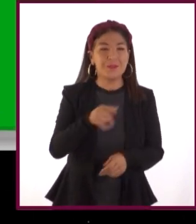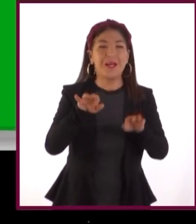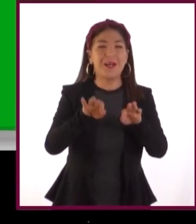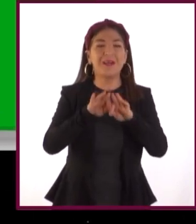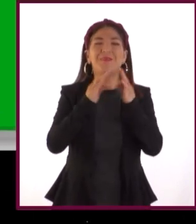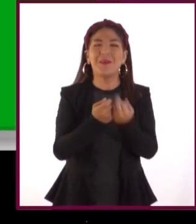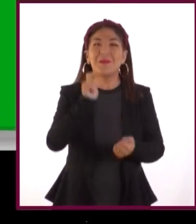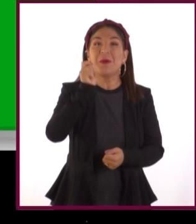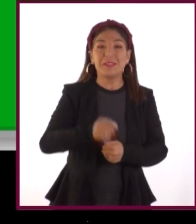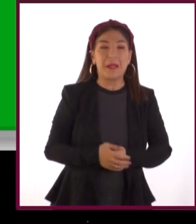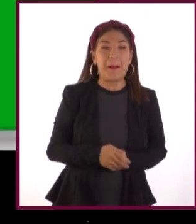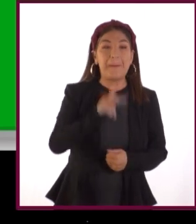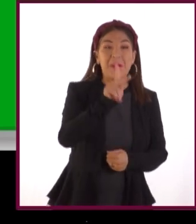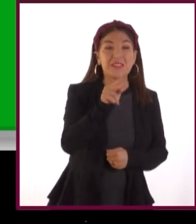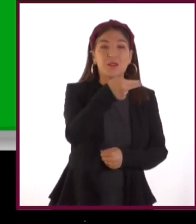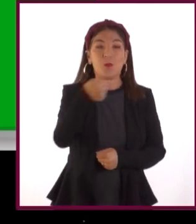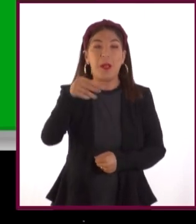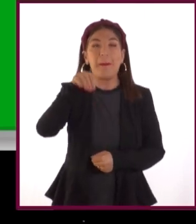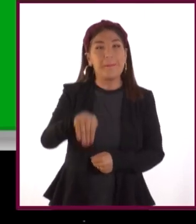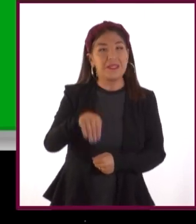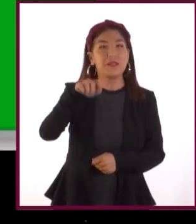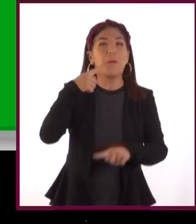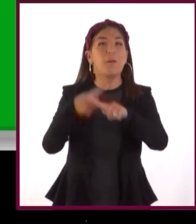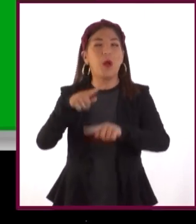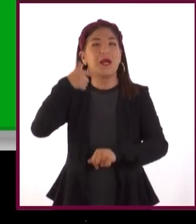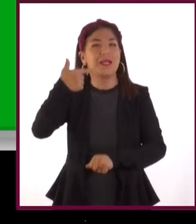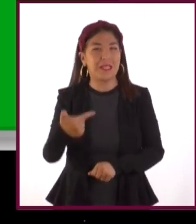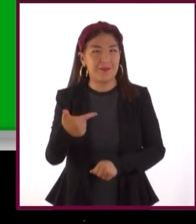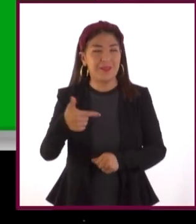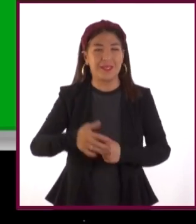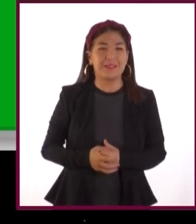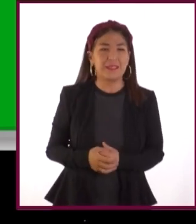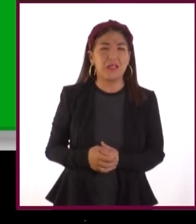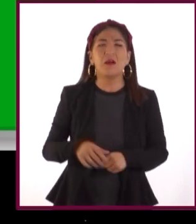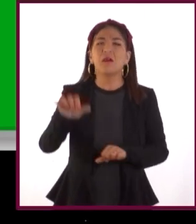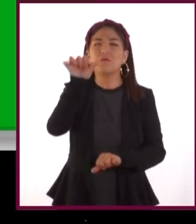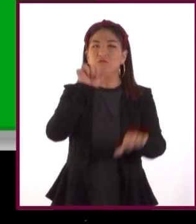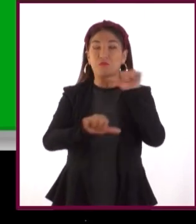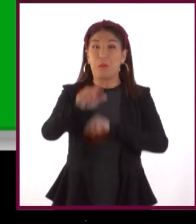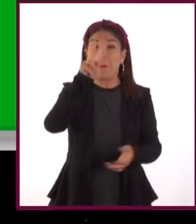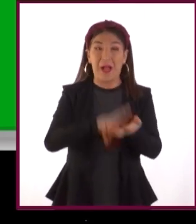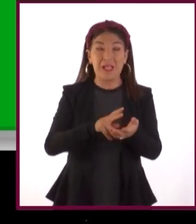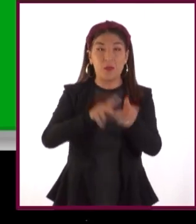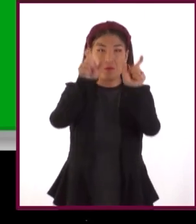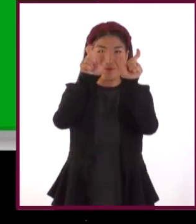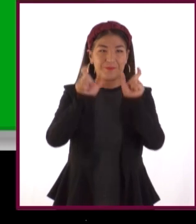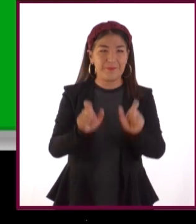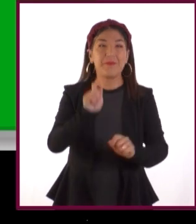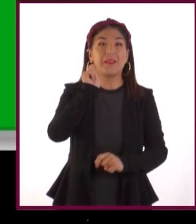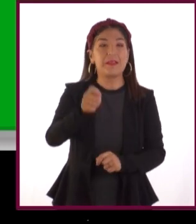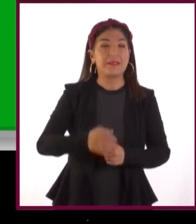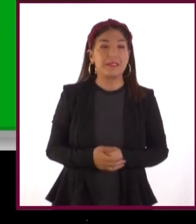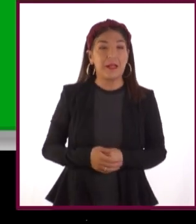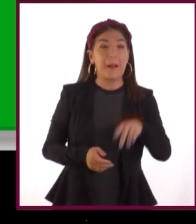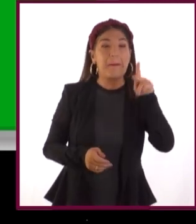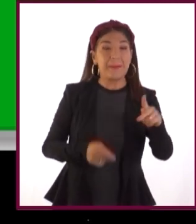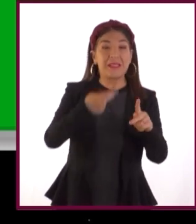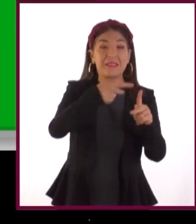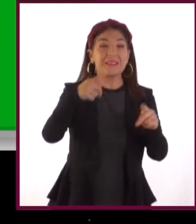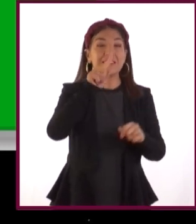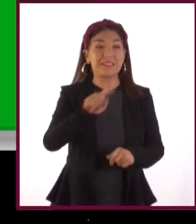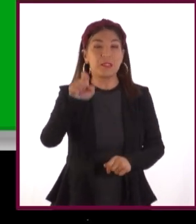pues siempre será la misma. Con el peso es diferente, ya que este depende del lugar donde se encuentre. Determinemos el peso